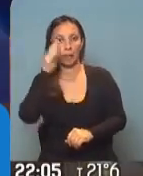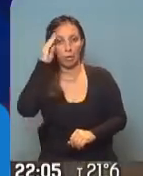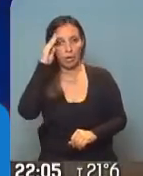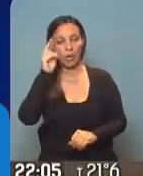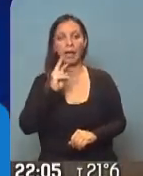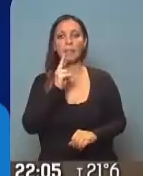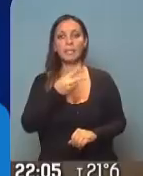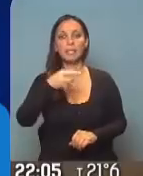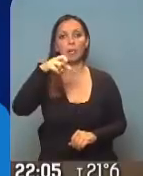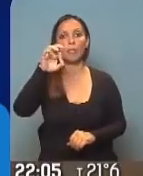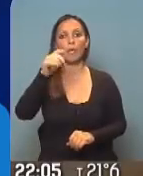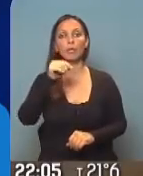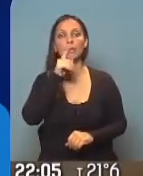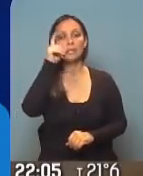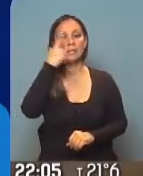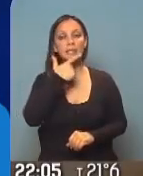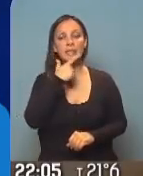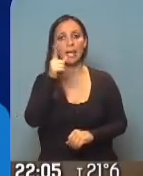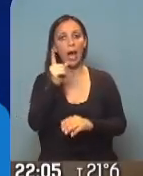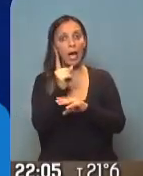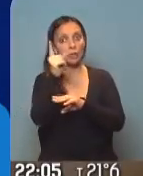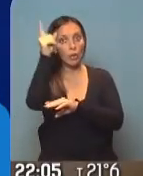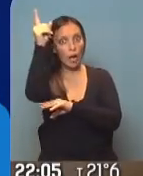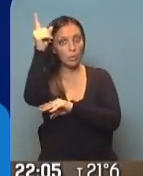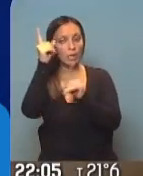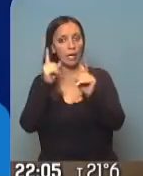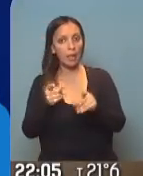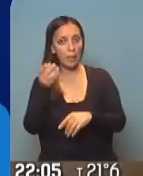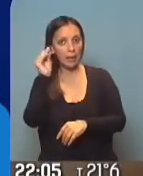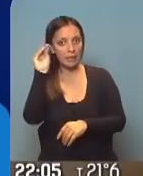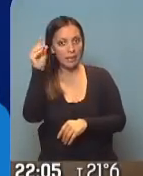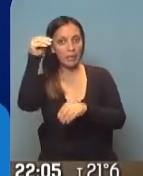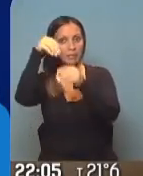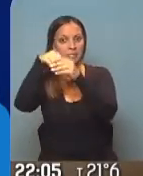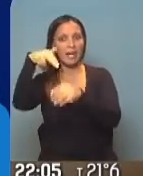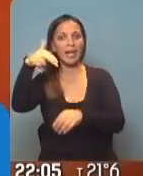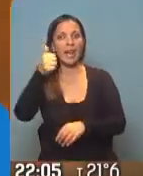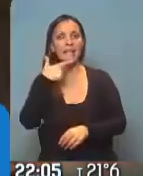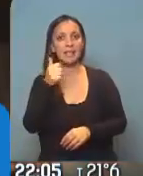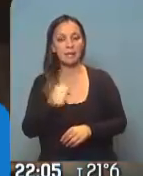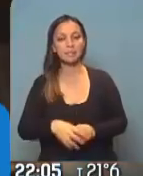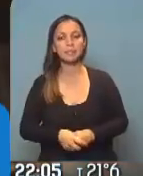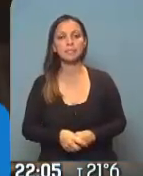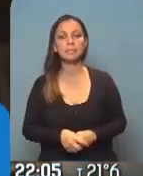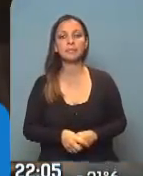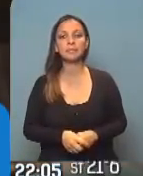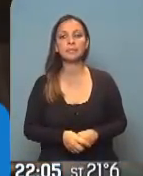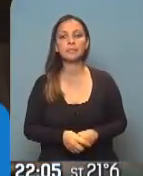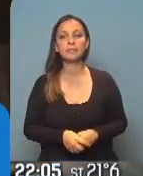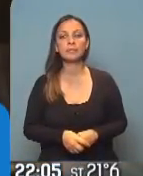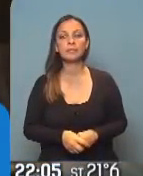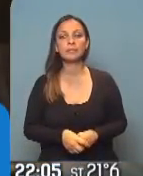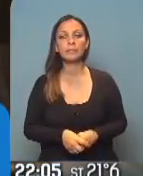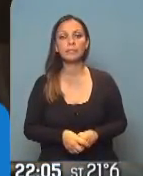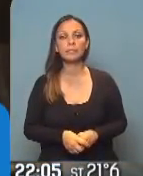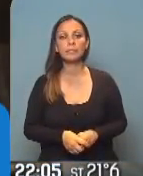Pontes, astronauta y único brasileño que llegó al espacio en una misión de la NASA. Cruzamos el número de ministerios, estamos prontos